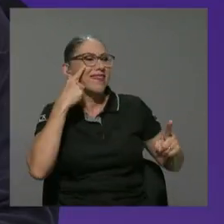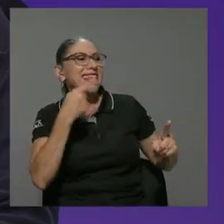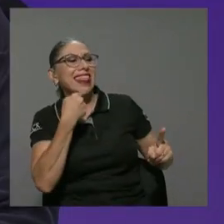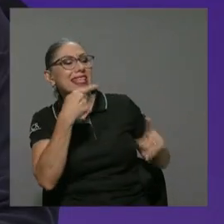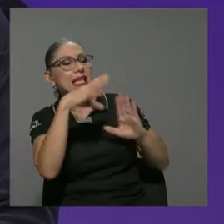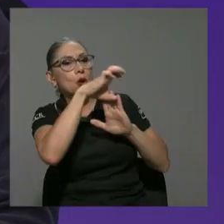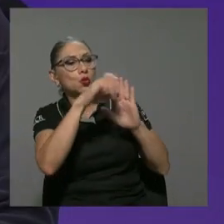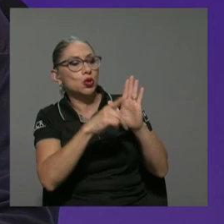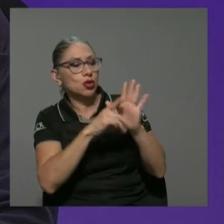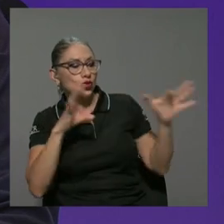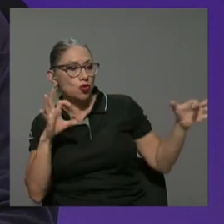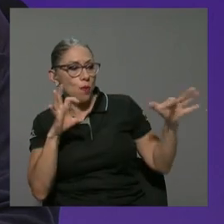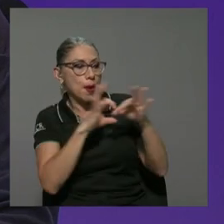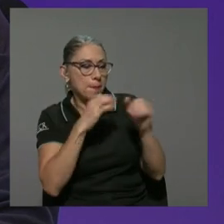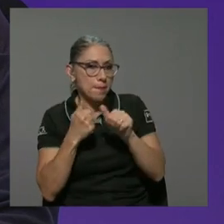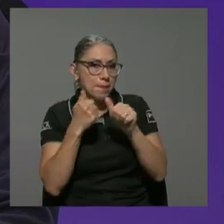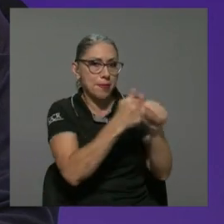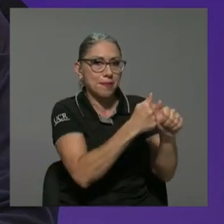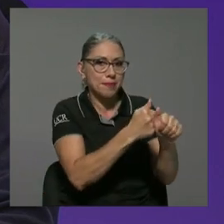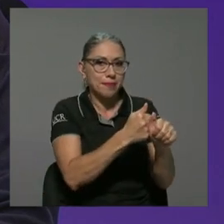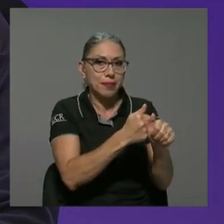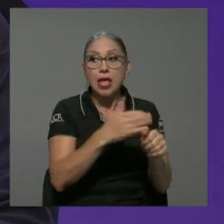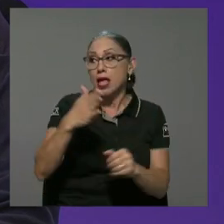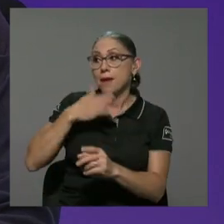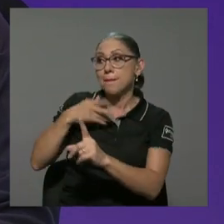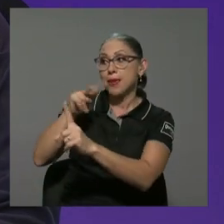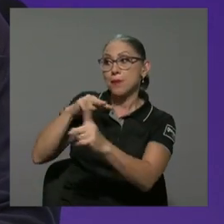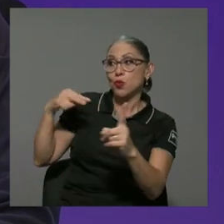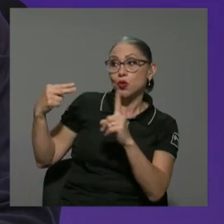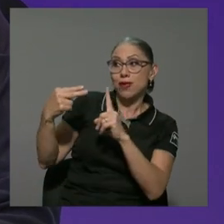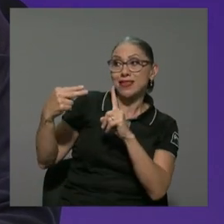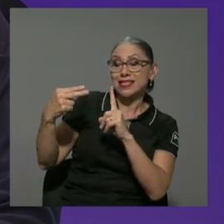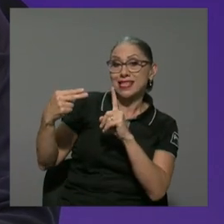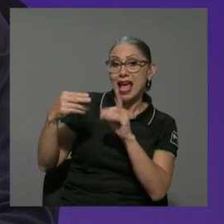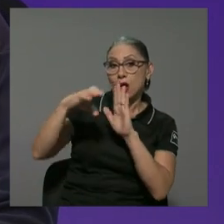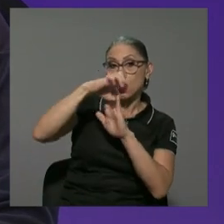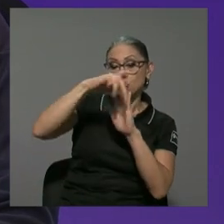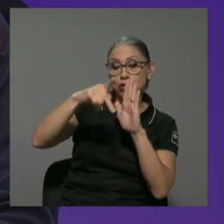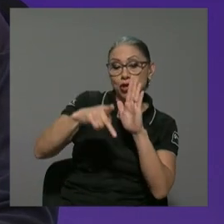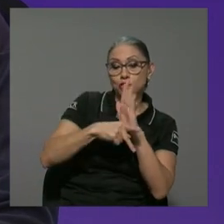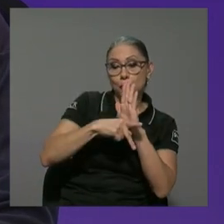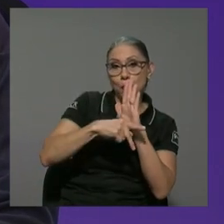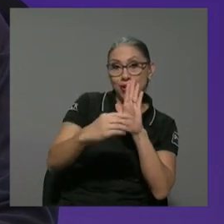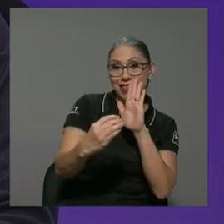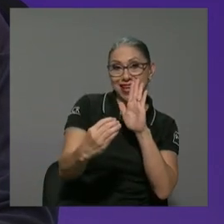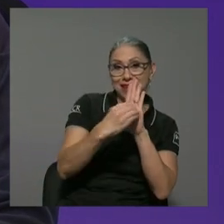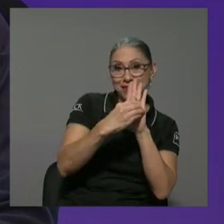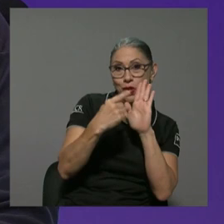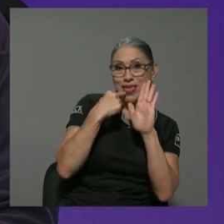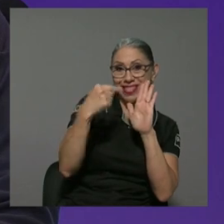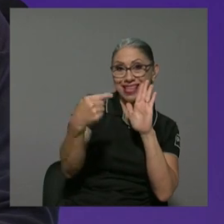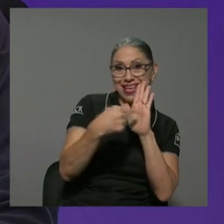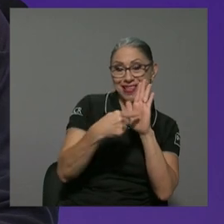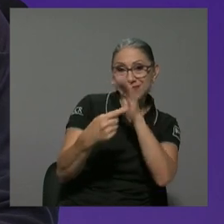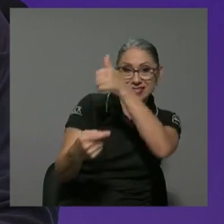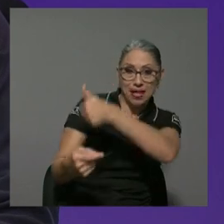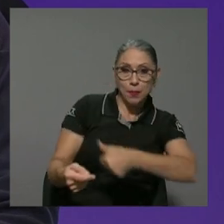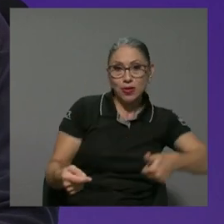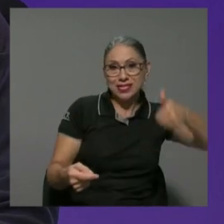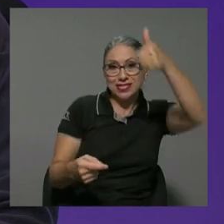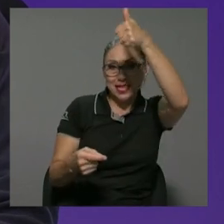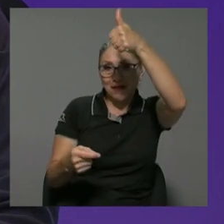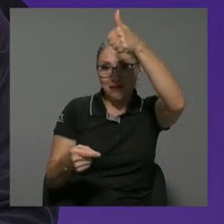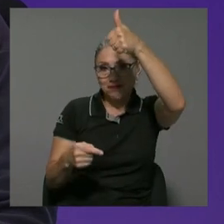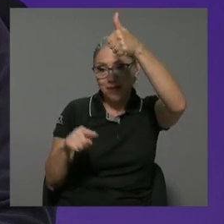mandato constitucional, desde mi punto de vista, está por encima de las restricciones presupuestarias. Es decir, si